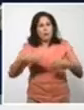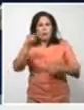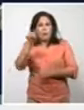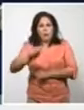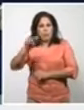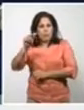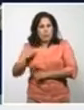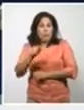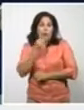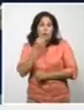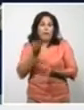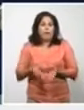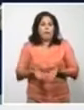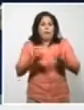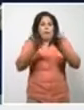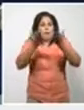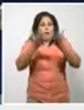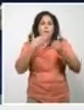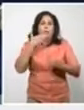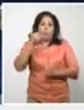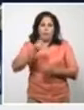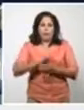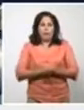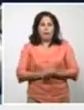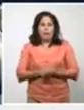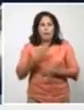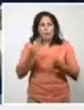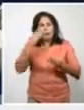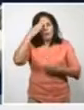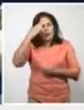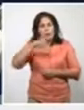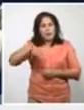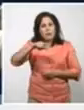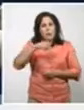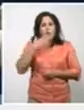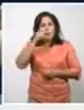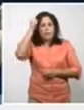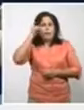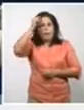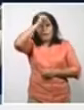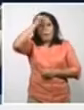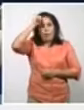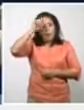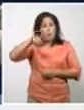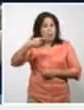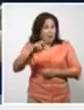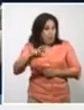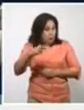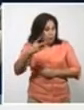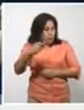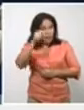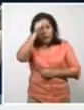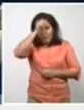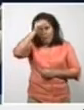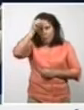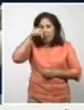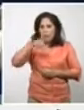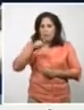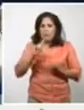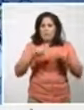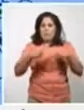pueda recuperar muy bien. Oye, muchas gracias, que tengan un buen fin de semana, aunque mañana nos volvemos a ver aquí en la mañana.